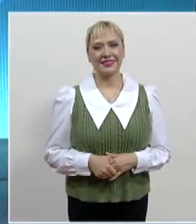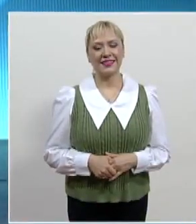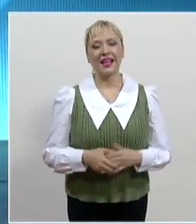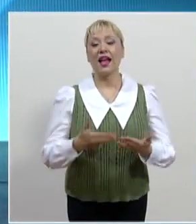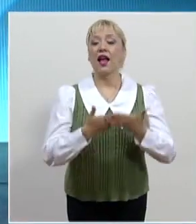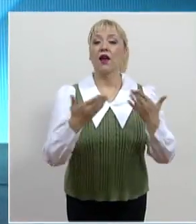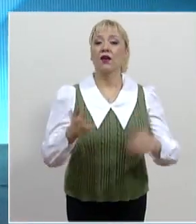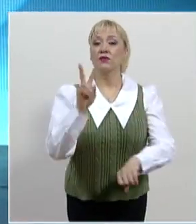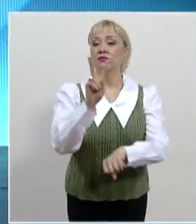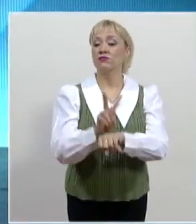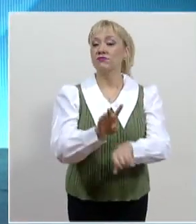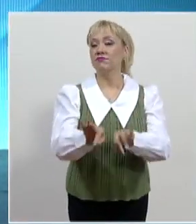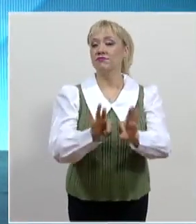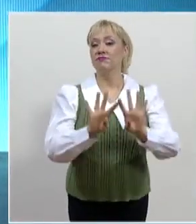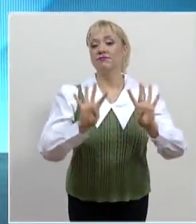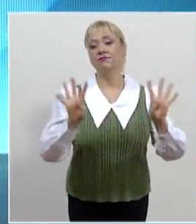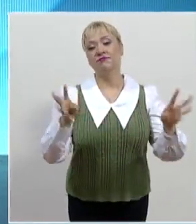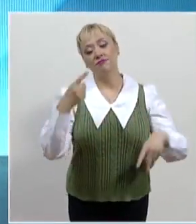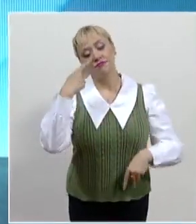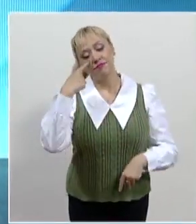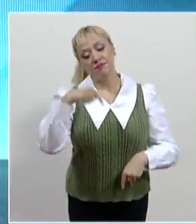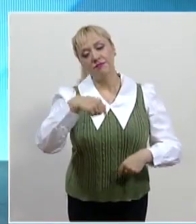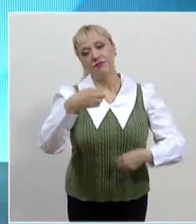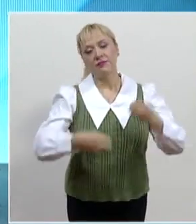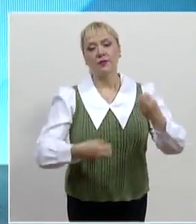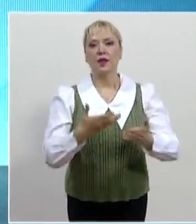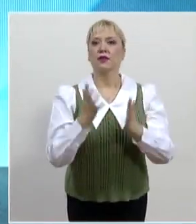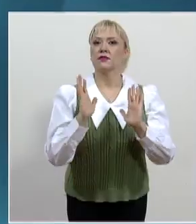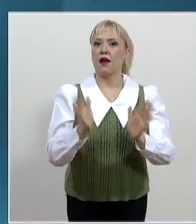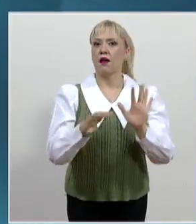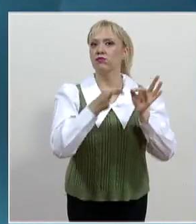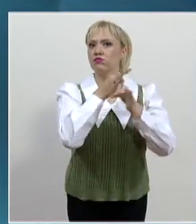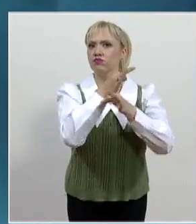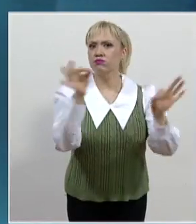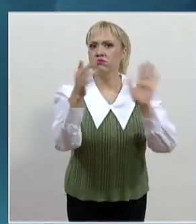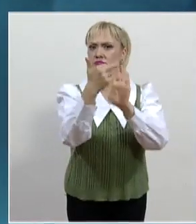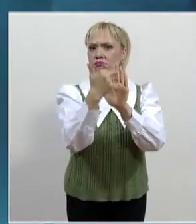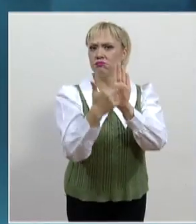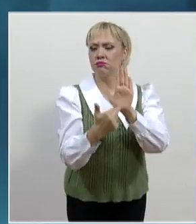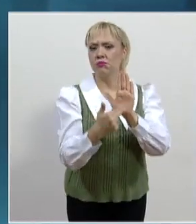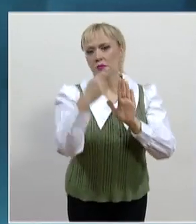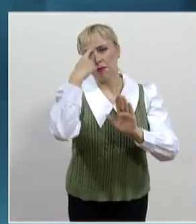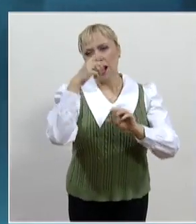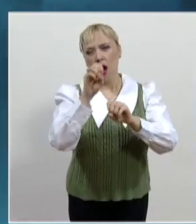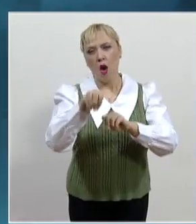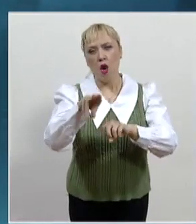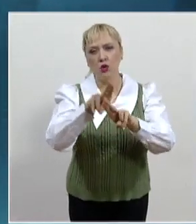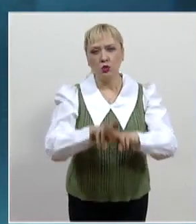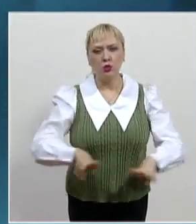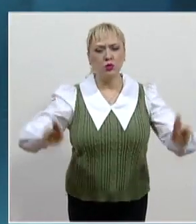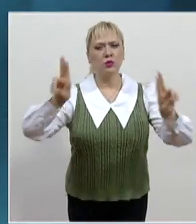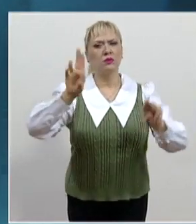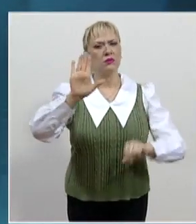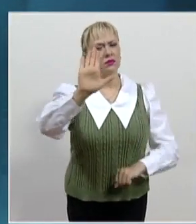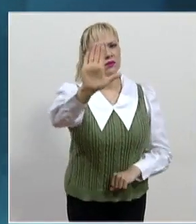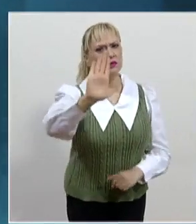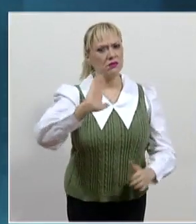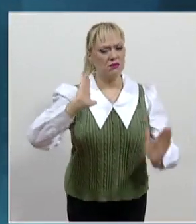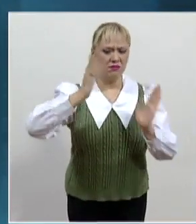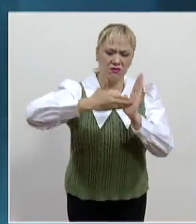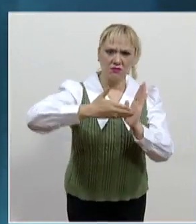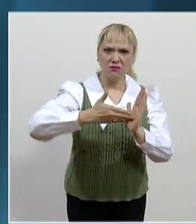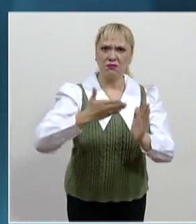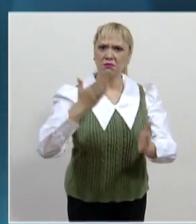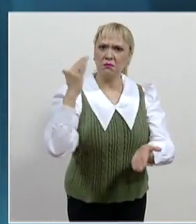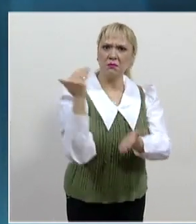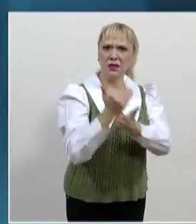El Consejo de la Judicatura Federal dio a conocer el protocolo de Naciones Unidas para prevenir, reprimir y sancionar la trata de personas,